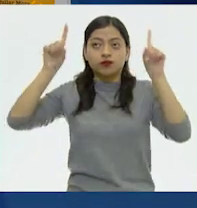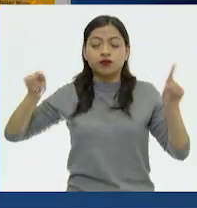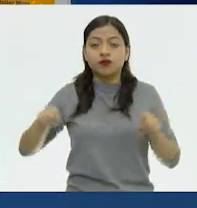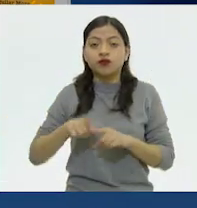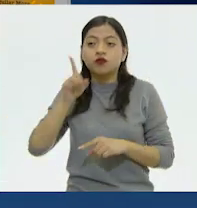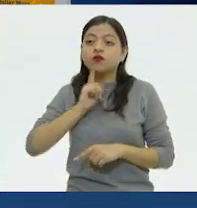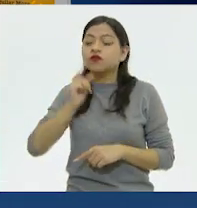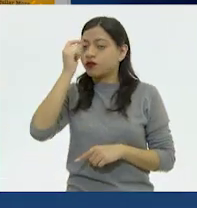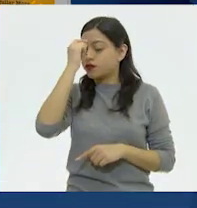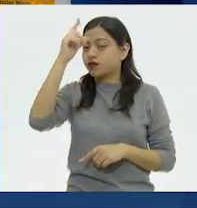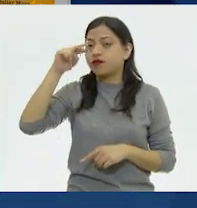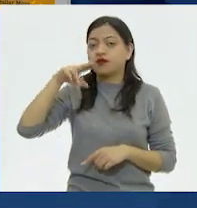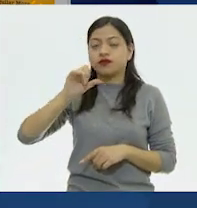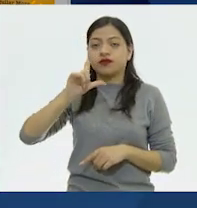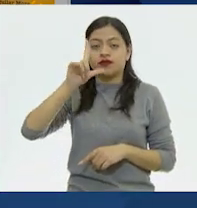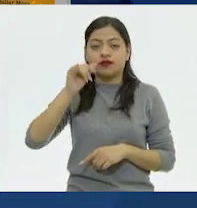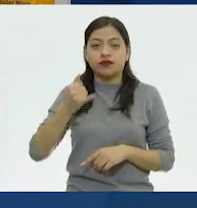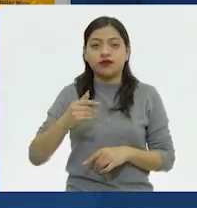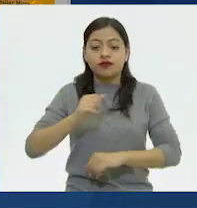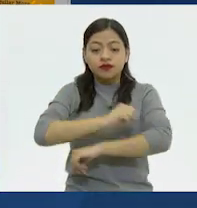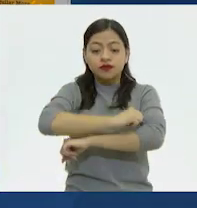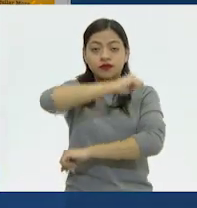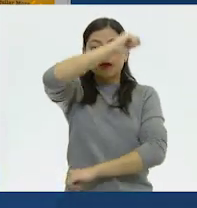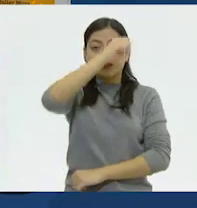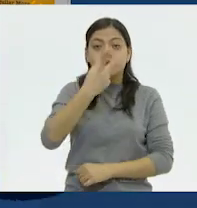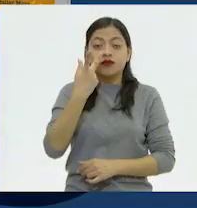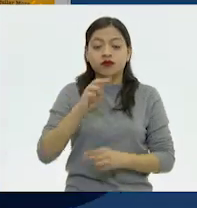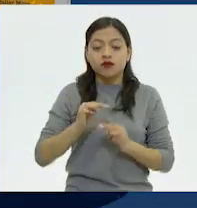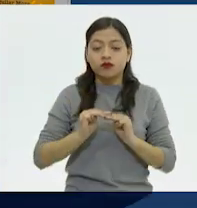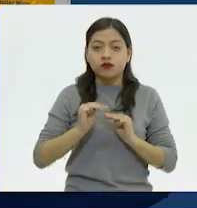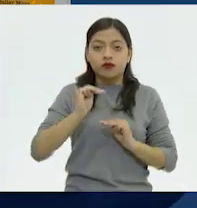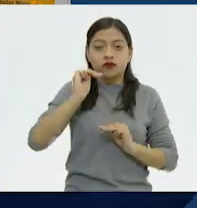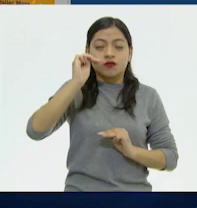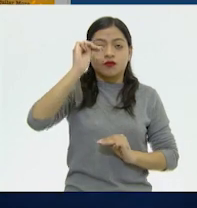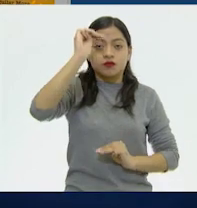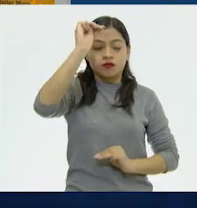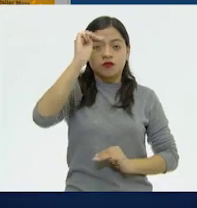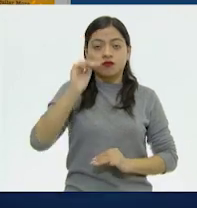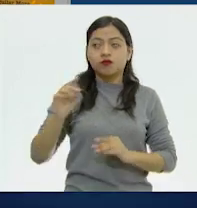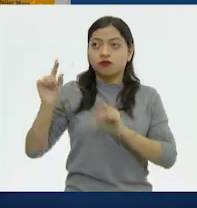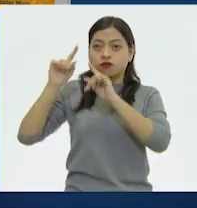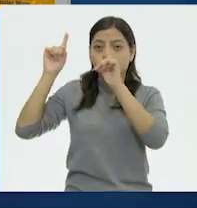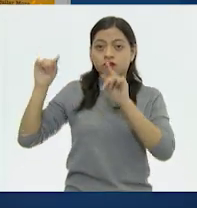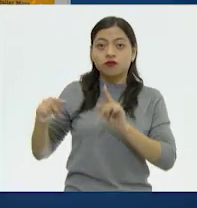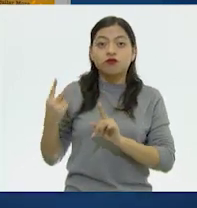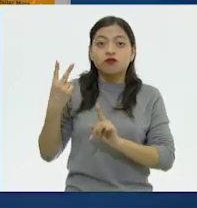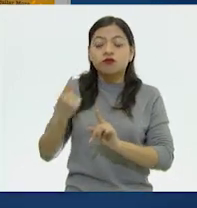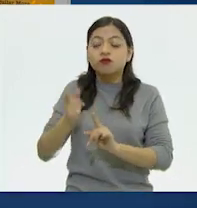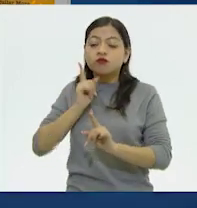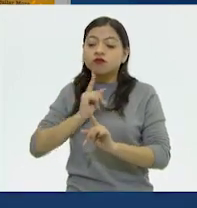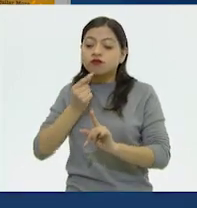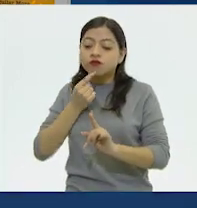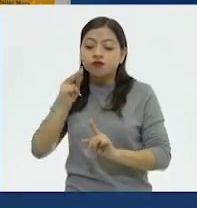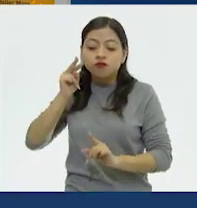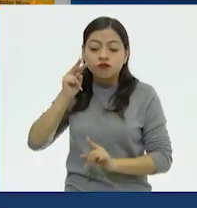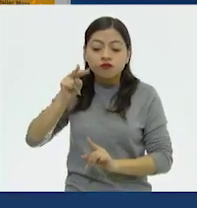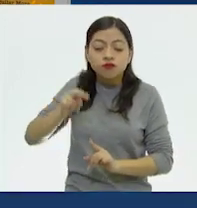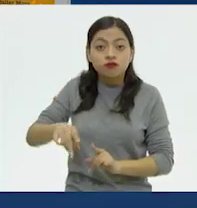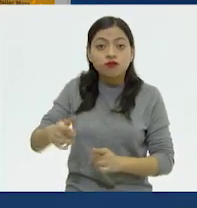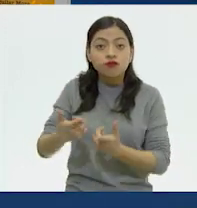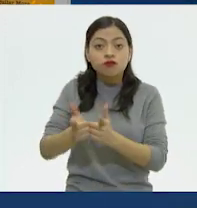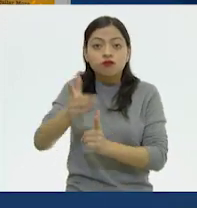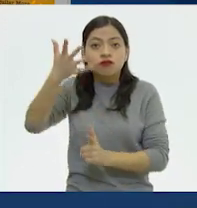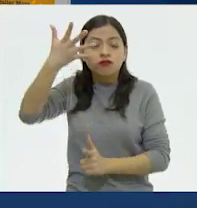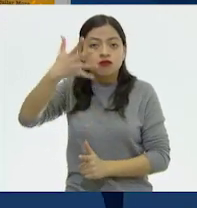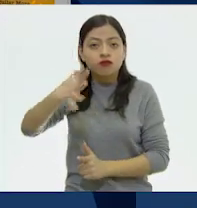Campobello. Una ventana de 2 metros de altura en una esquina. 2 niñas viendo abajo un grupo de 10 hombres con